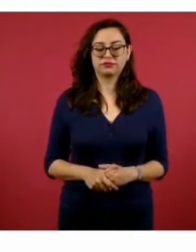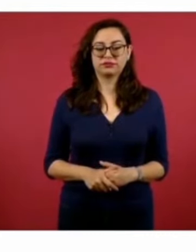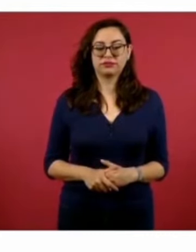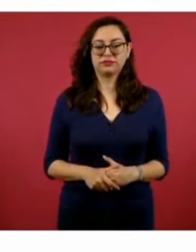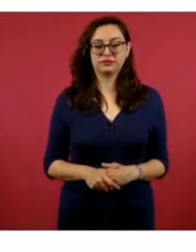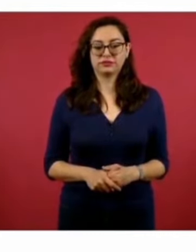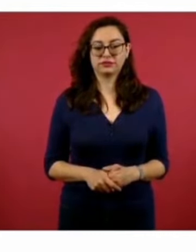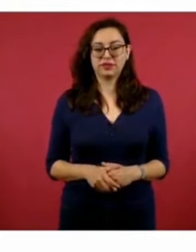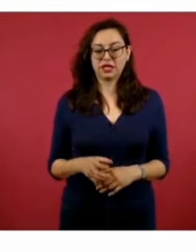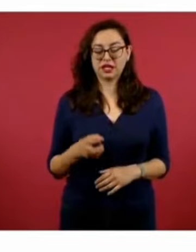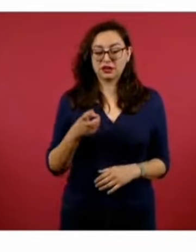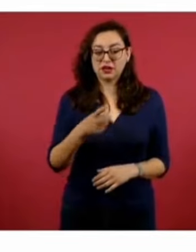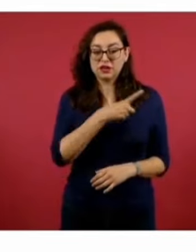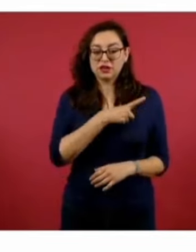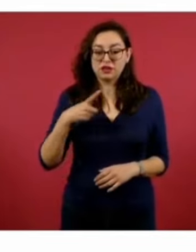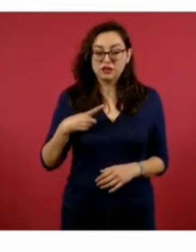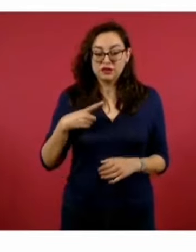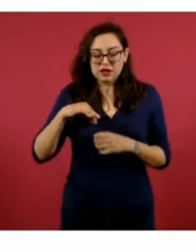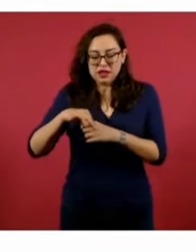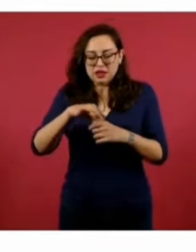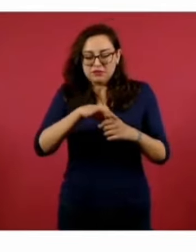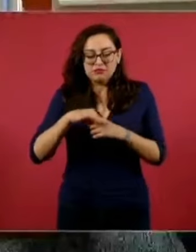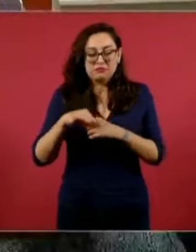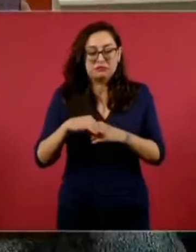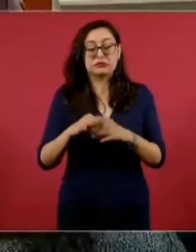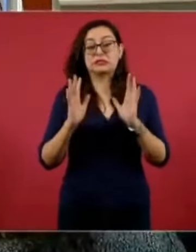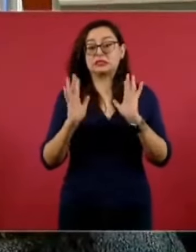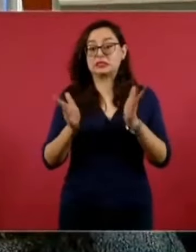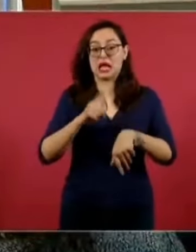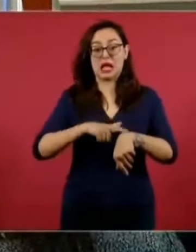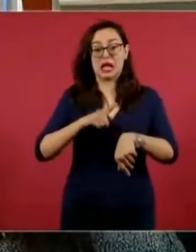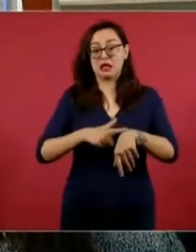electoral ya vamos a cerrar ya ya nos vamos ya vamos a desayunar te quedas mañana